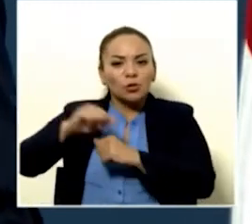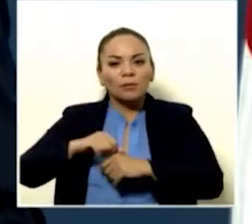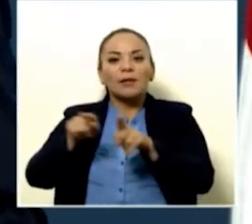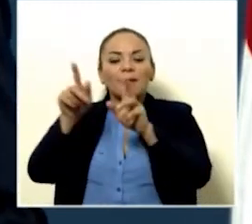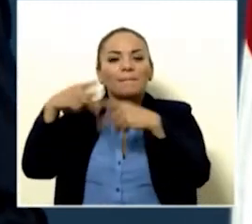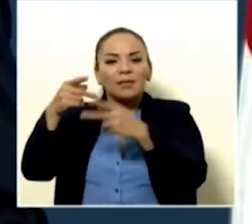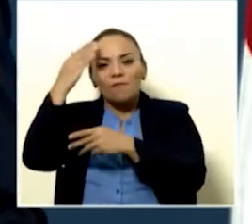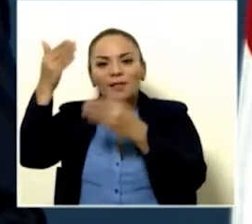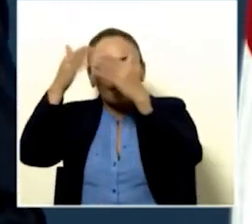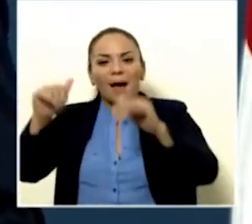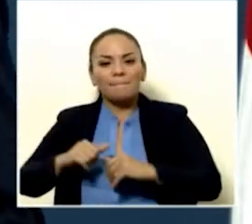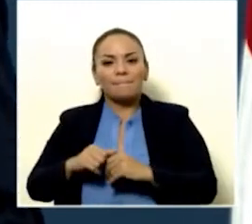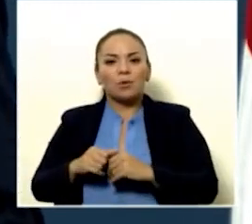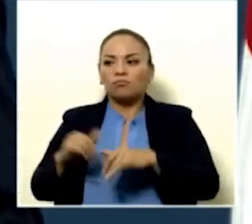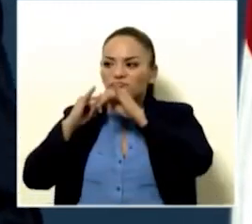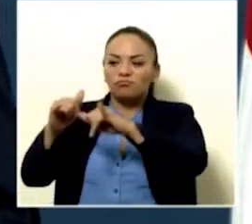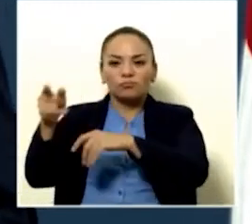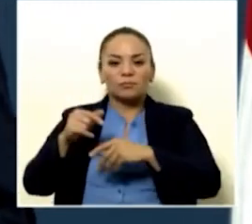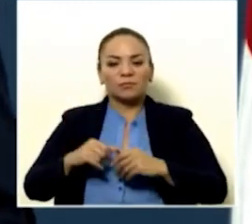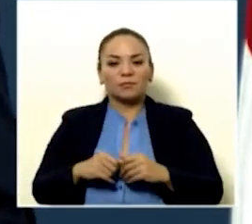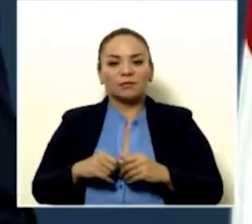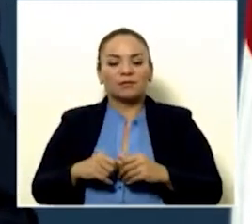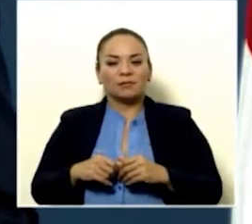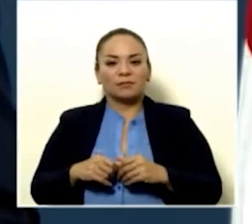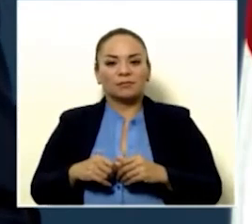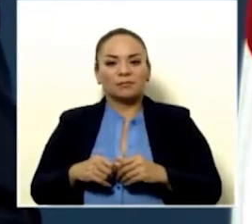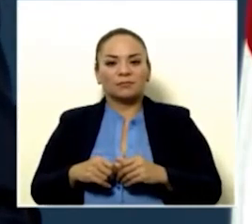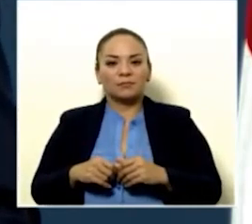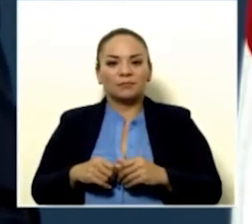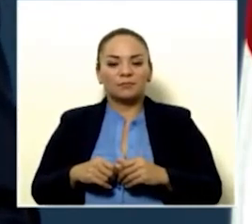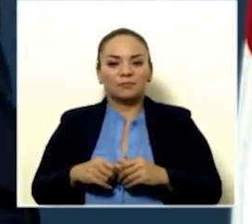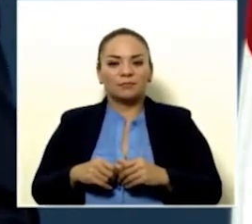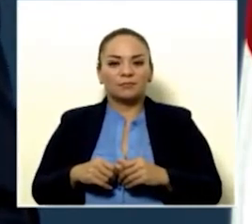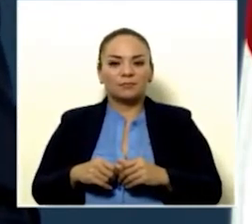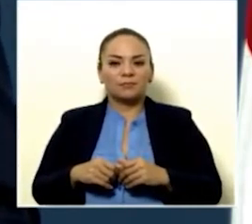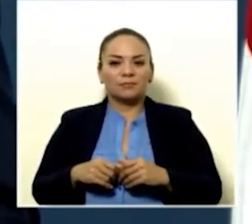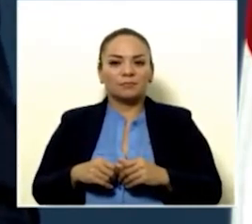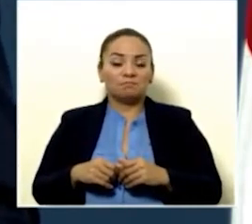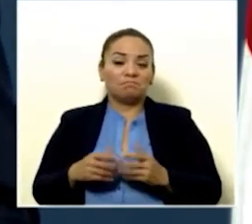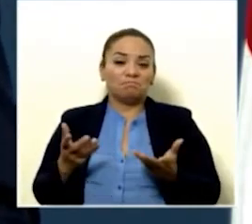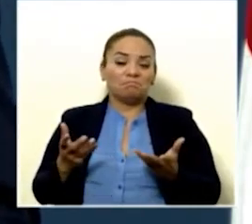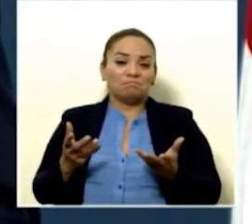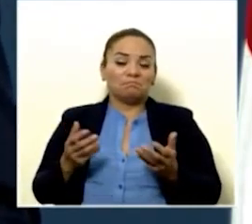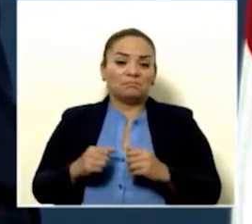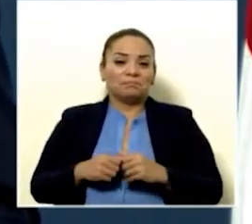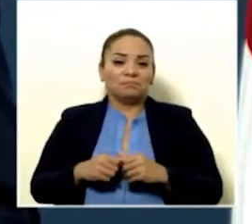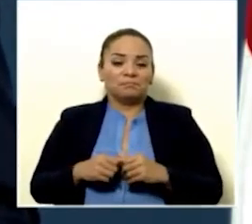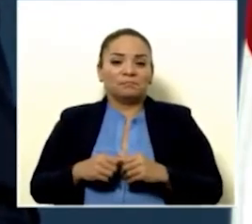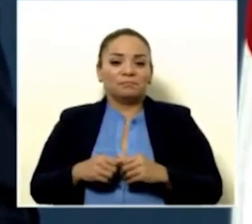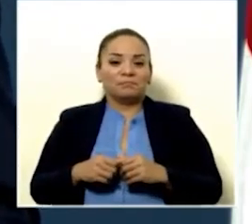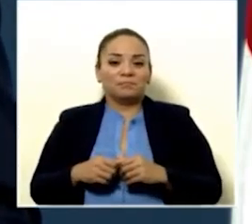partido Frente Amplio que replicó el video en la que ella hice. Esto